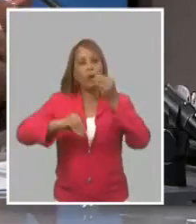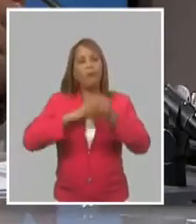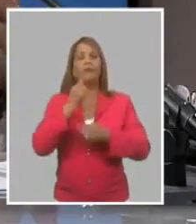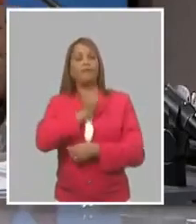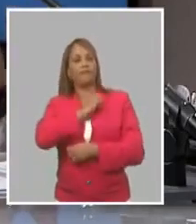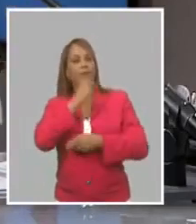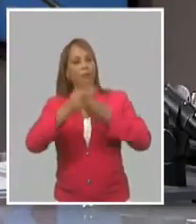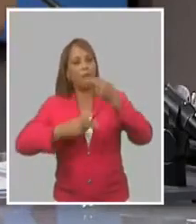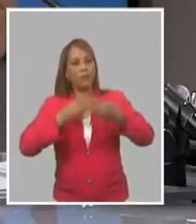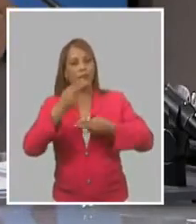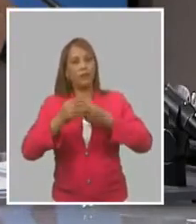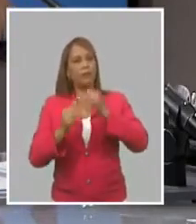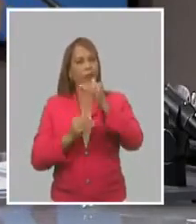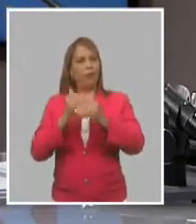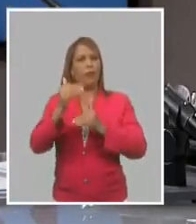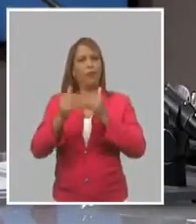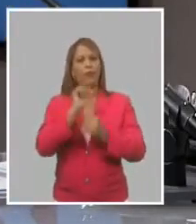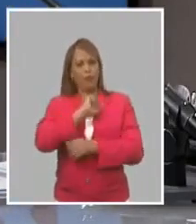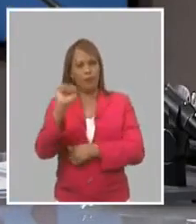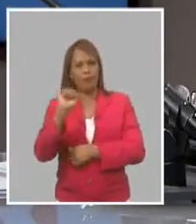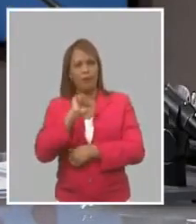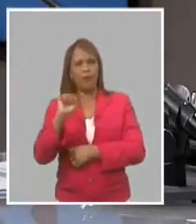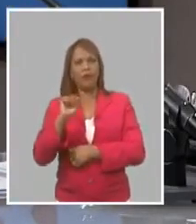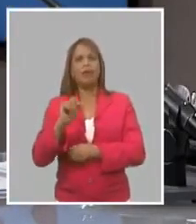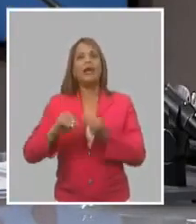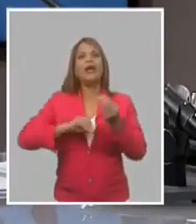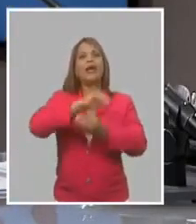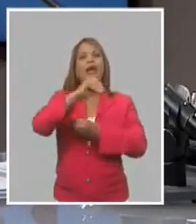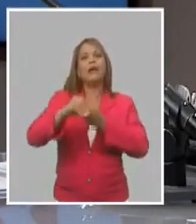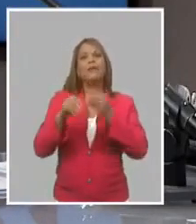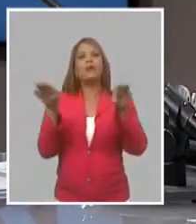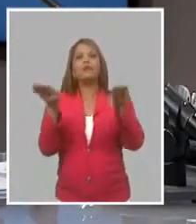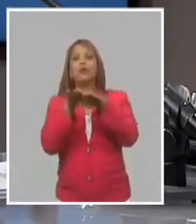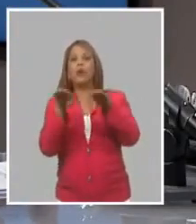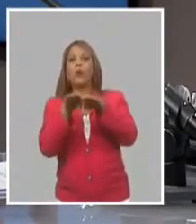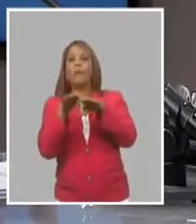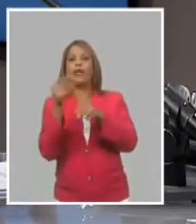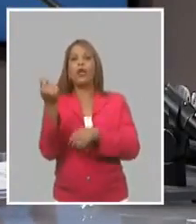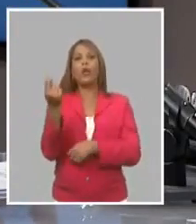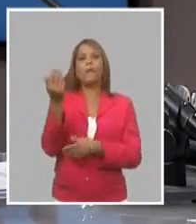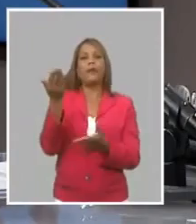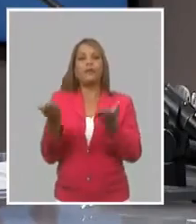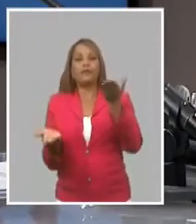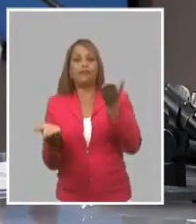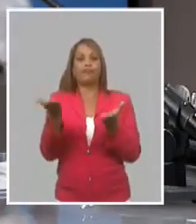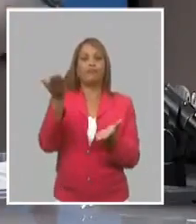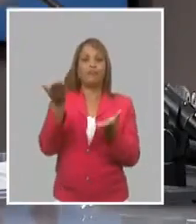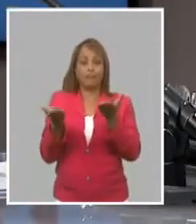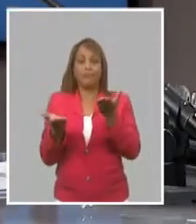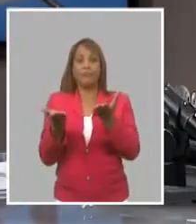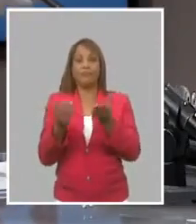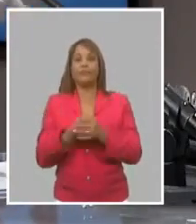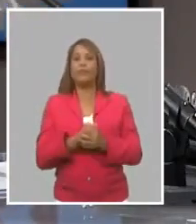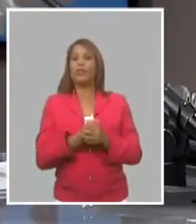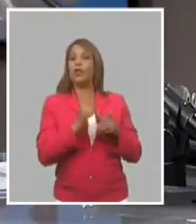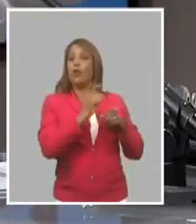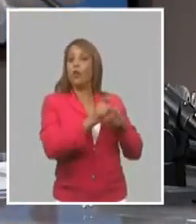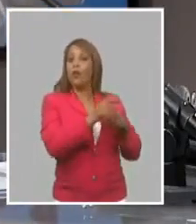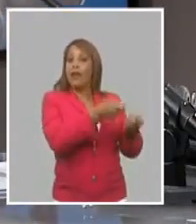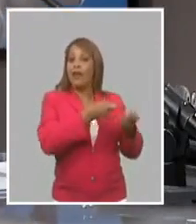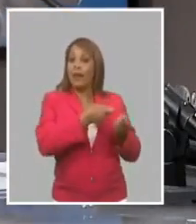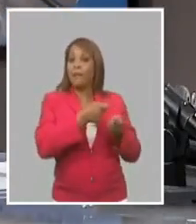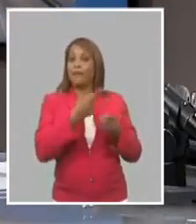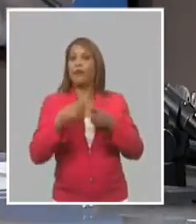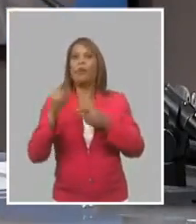hacer. Nosotros tenemos que lograr cambios de que comparemos los precios de nuestros productores agropecuarios con los precios